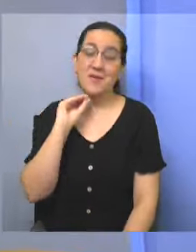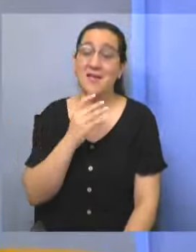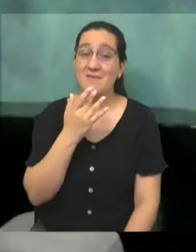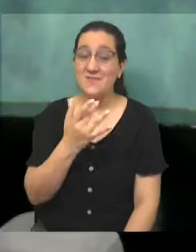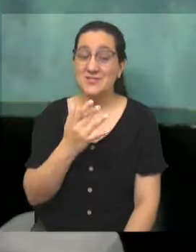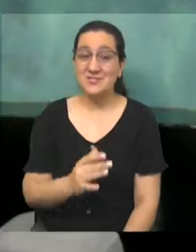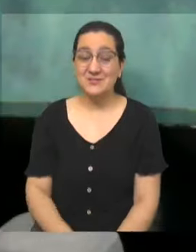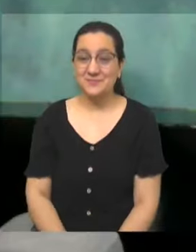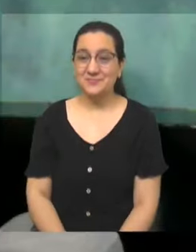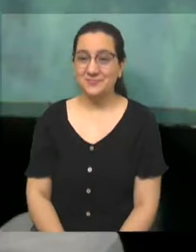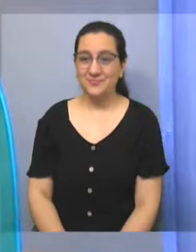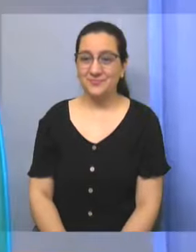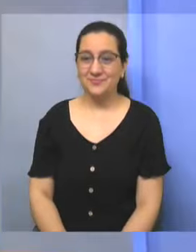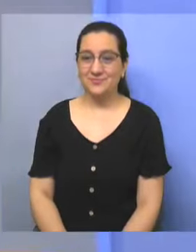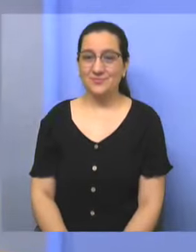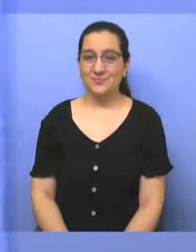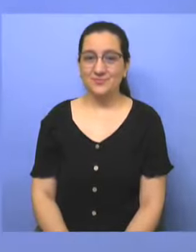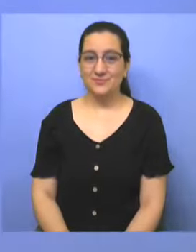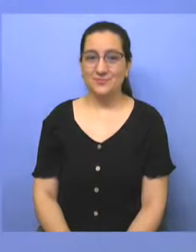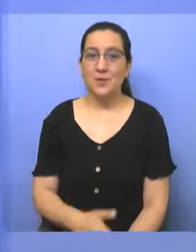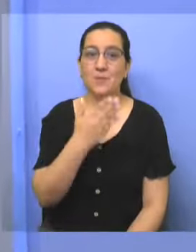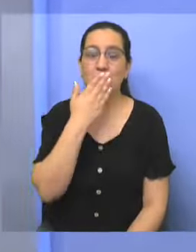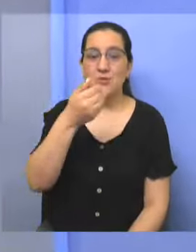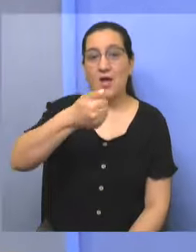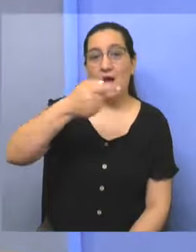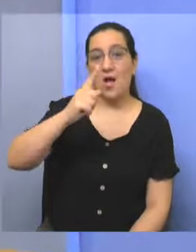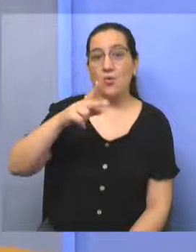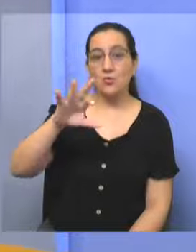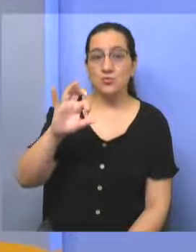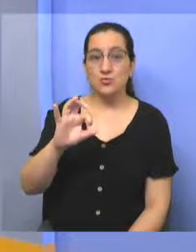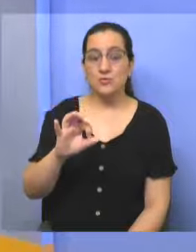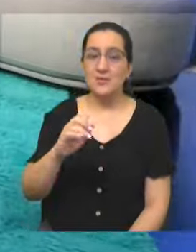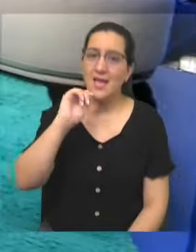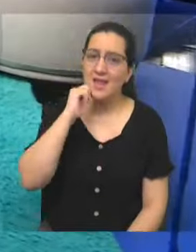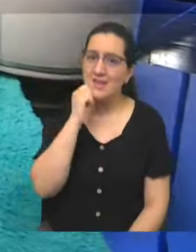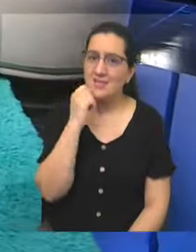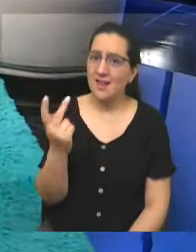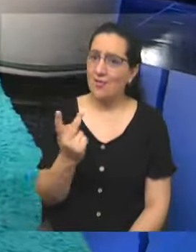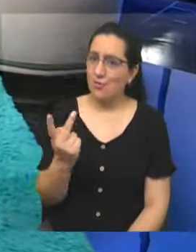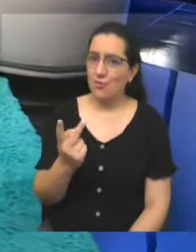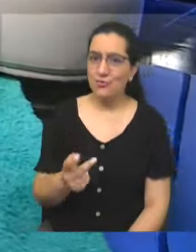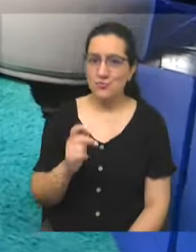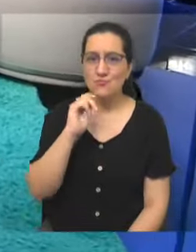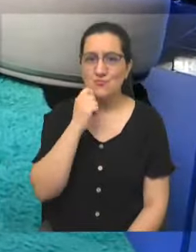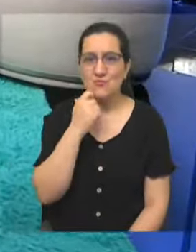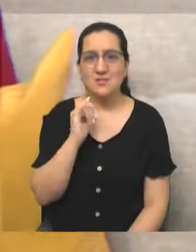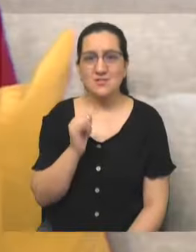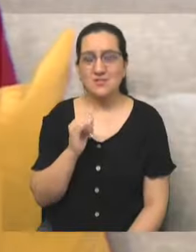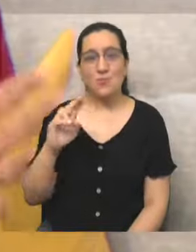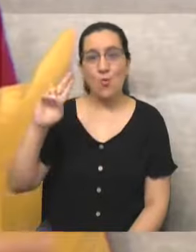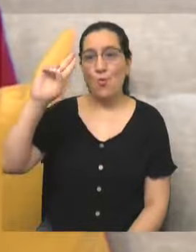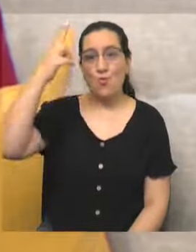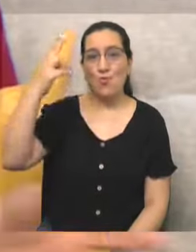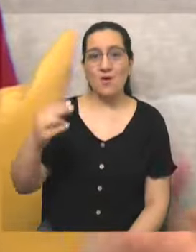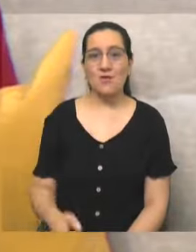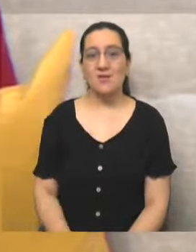y ella me consigue todo. Un beso, Agustín. Un beso a Agustina, que nos está acompañando hoy. Qué linda que está. Muchas gracias, muy colorida. Muy Uruguay, que es una semana.